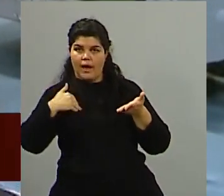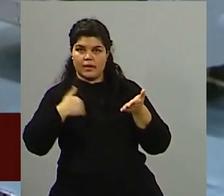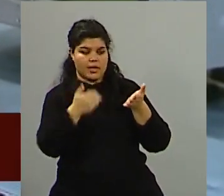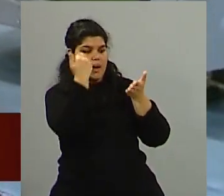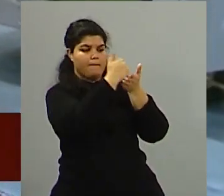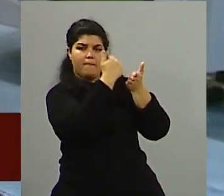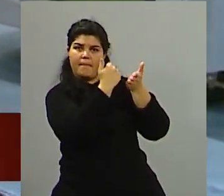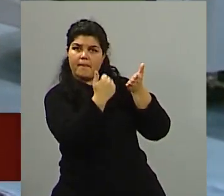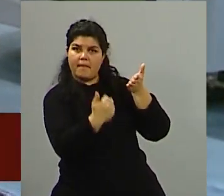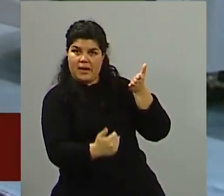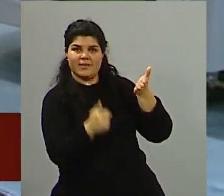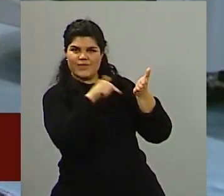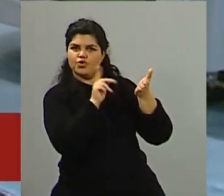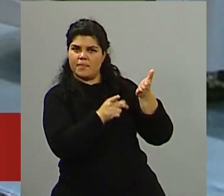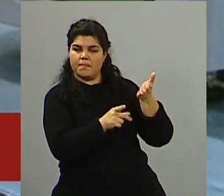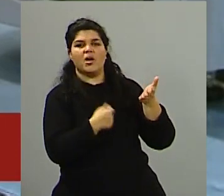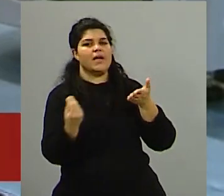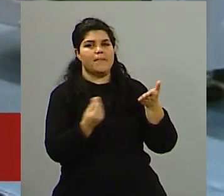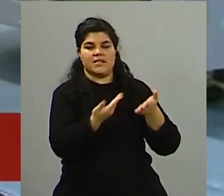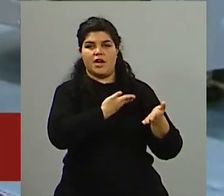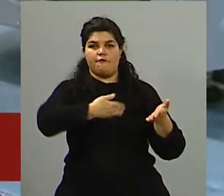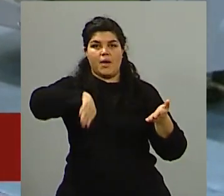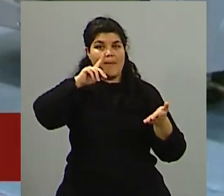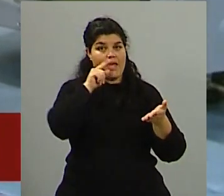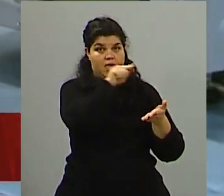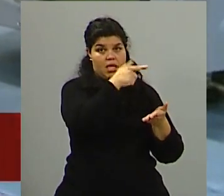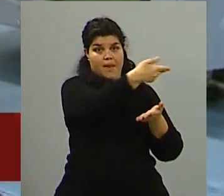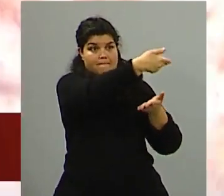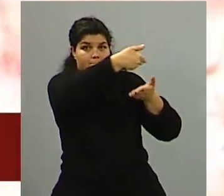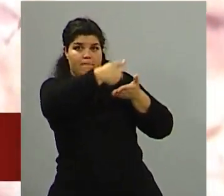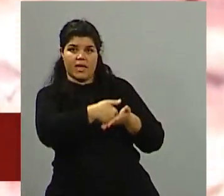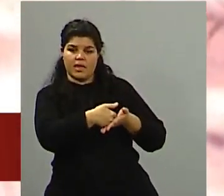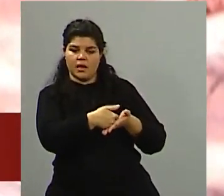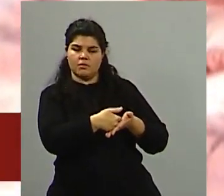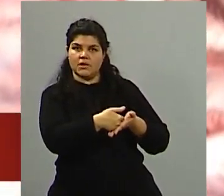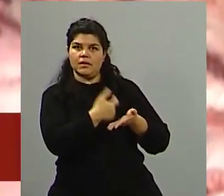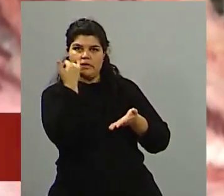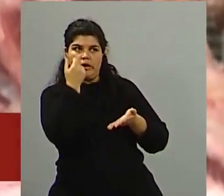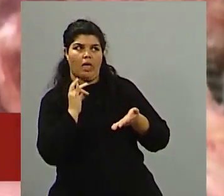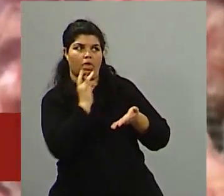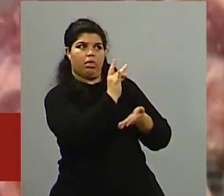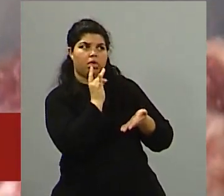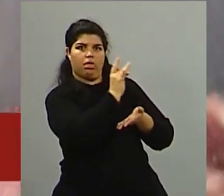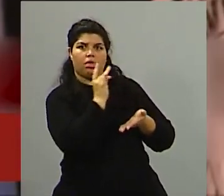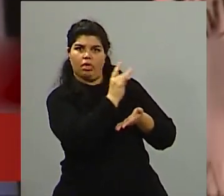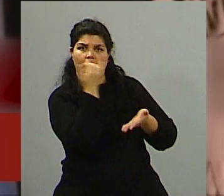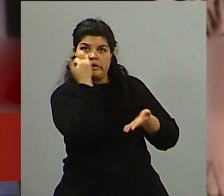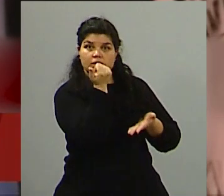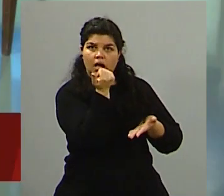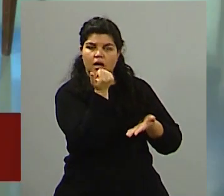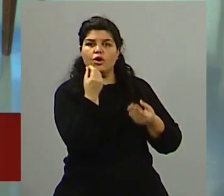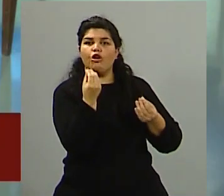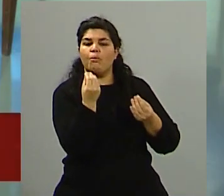estos acuerdos. Básicamente lo que le pide el FMI es, che, vos me debes plata, ¿cómo vas a hacer para pagármela? Ajustar un poquito el cinturón. Claro, si vos le